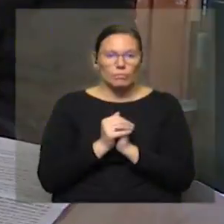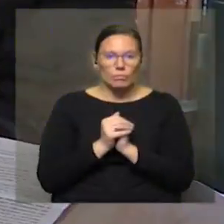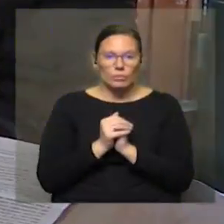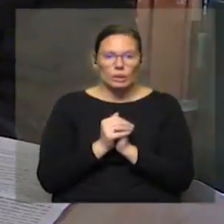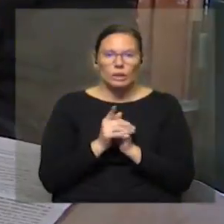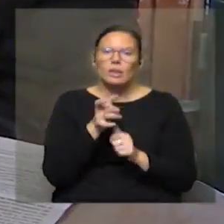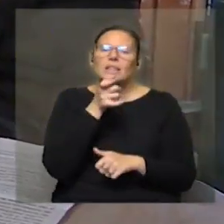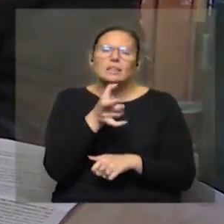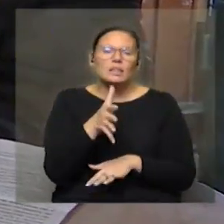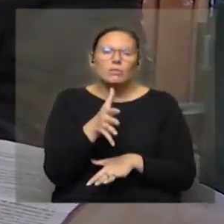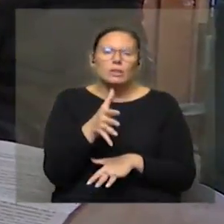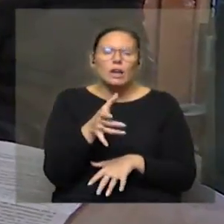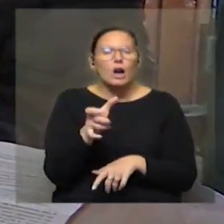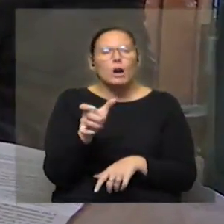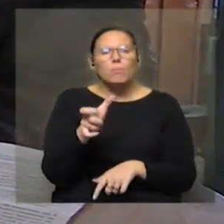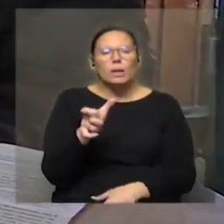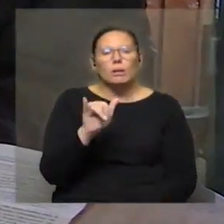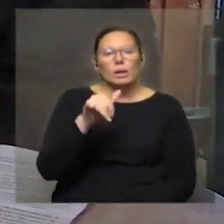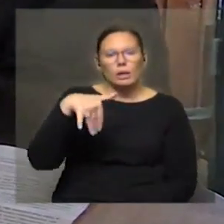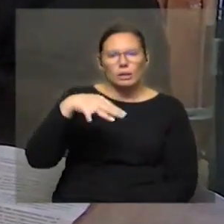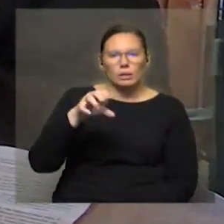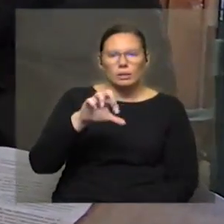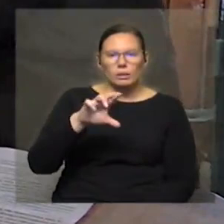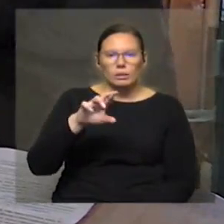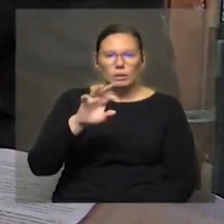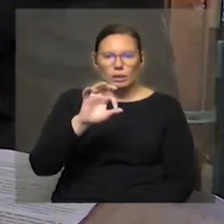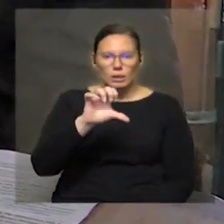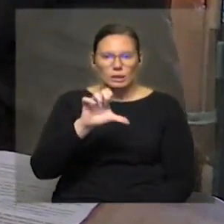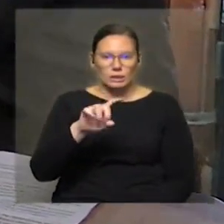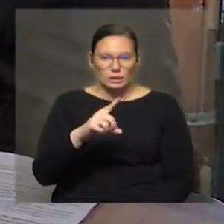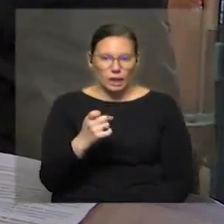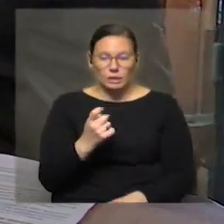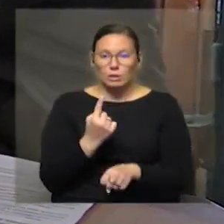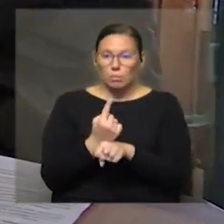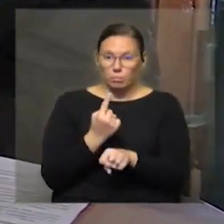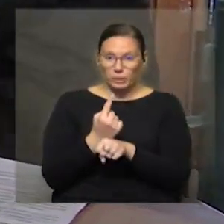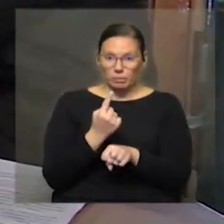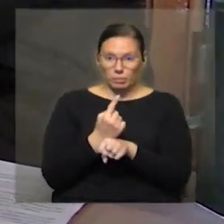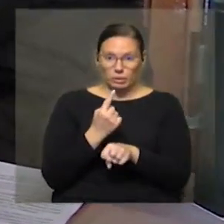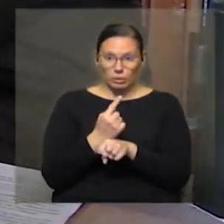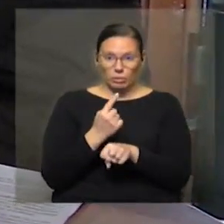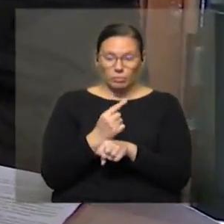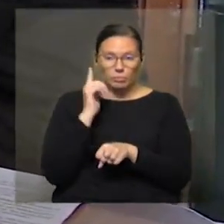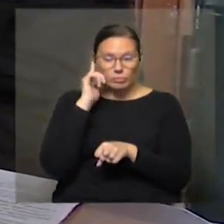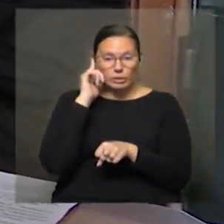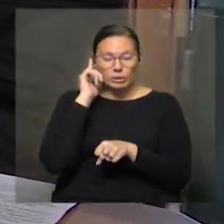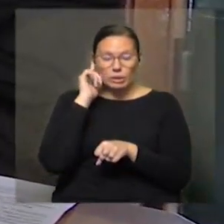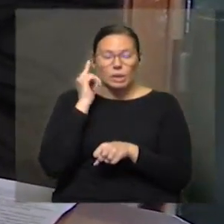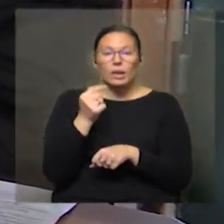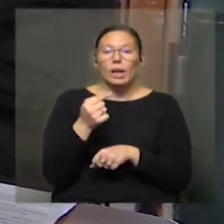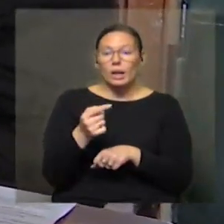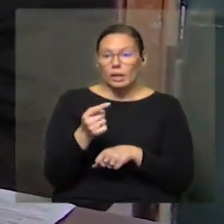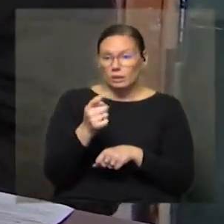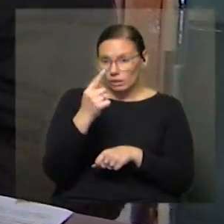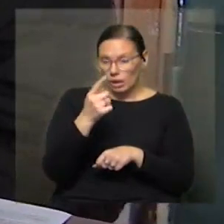¿Qué significa este término intersex? Bueno, primero que nada, se utiliza este